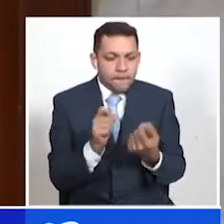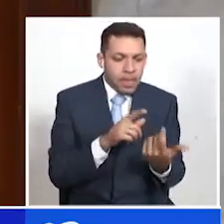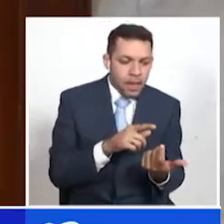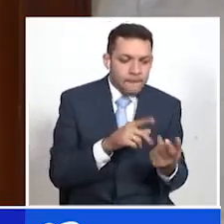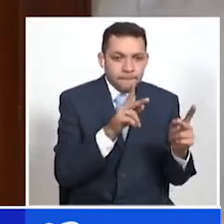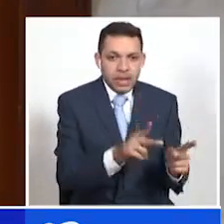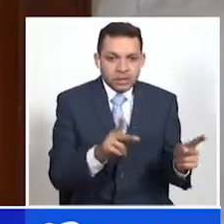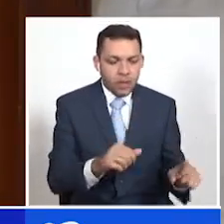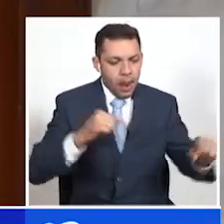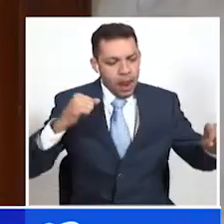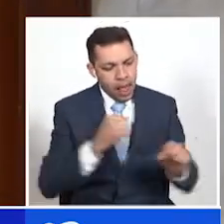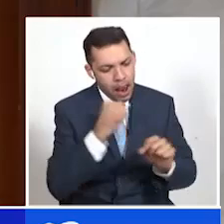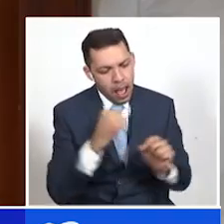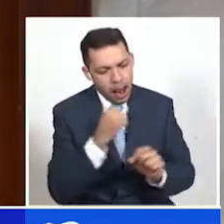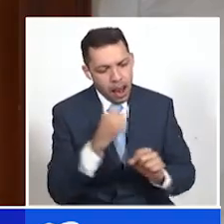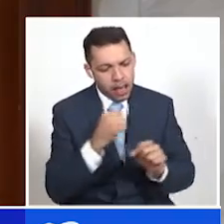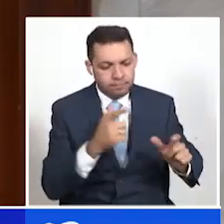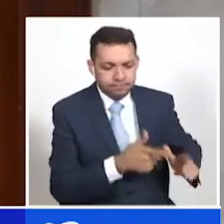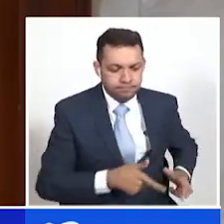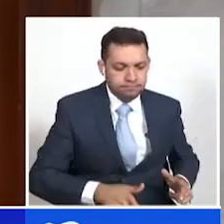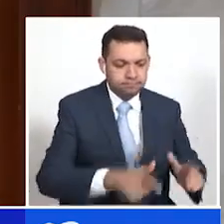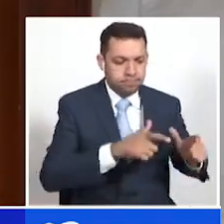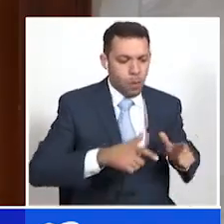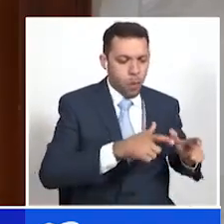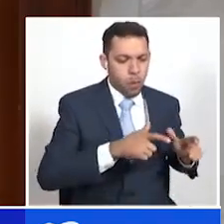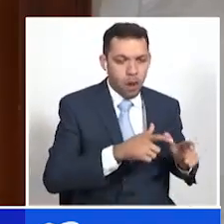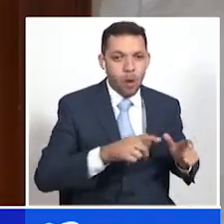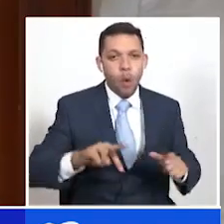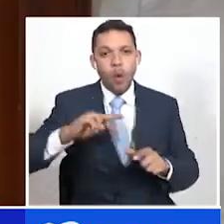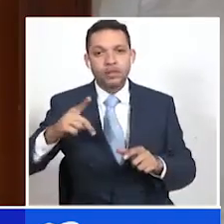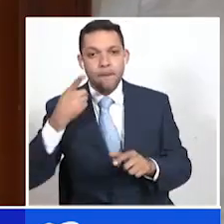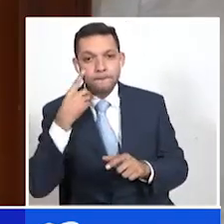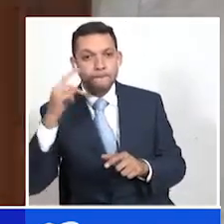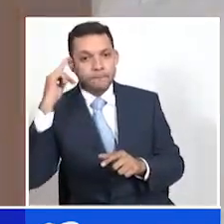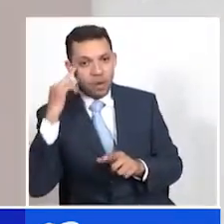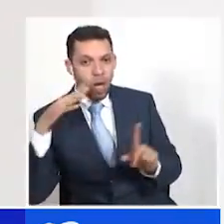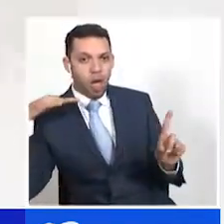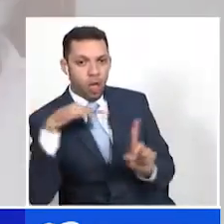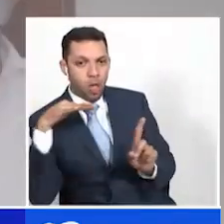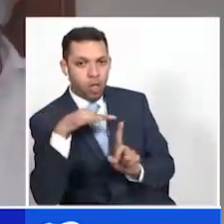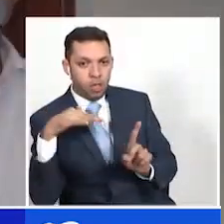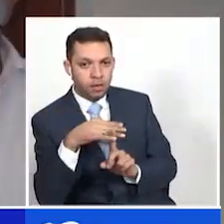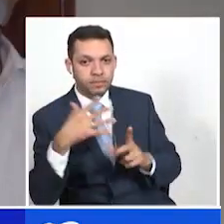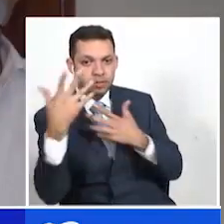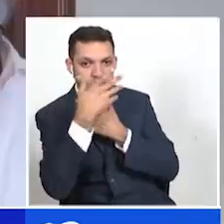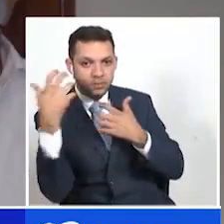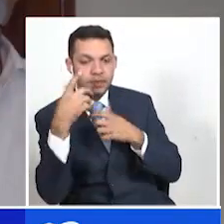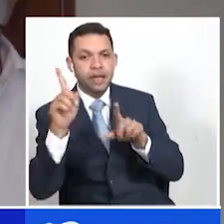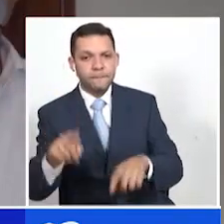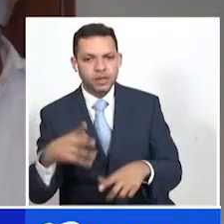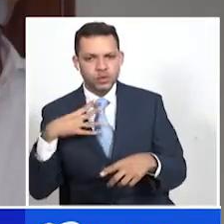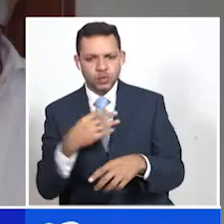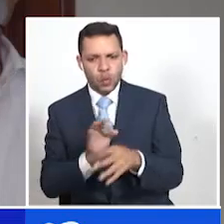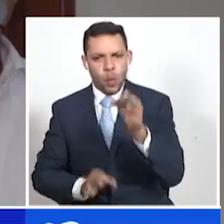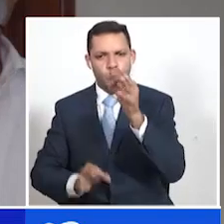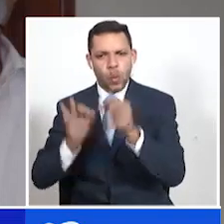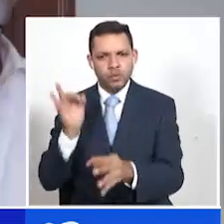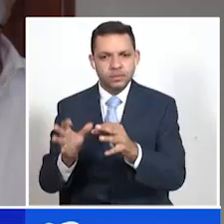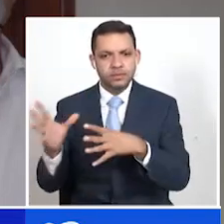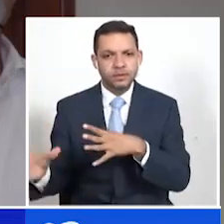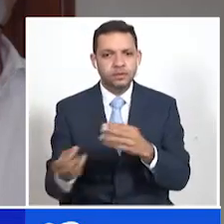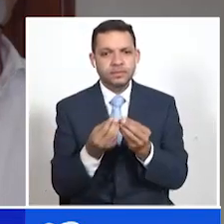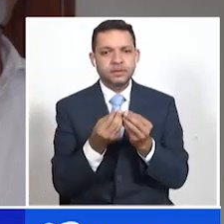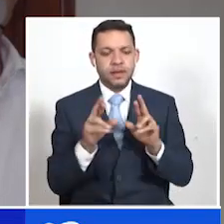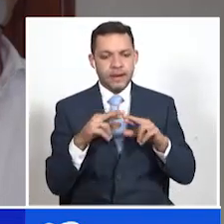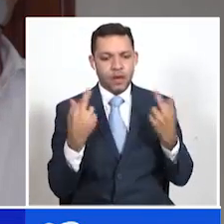personajes al margen de la ley. Ahí hay que caerles con toda la severidad de la justicia. Es muy importante que no nos sigamos reuniendo